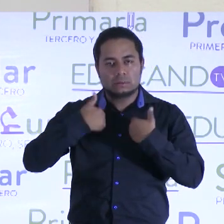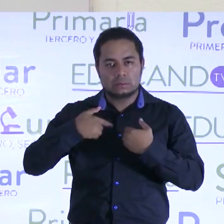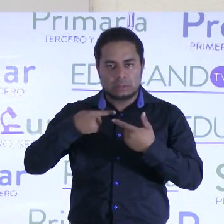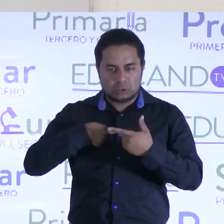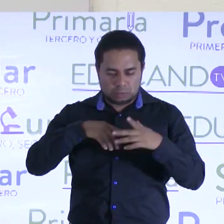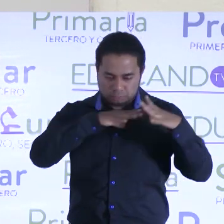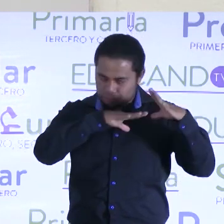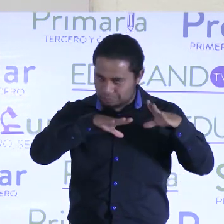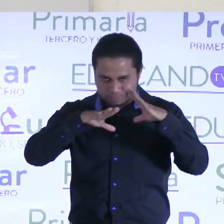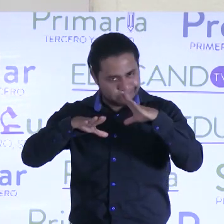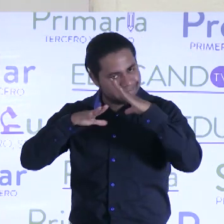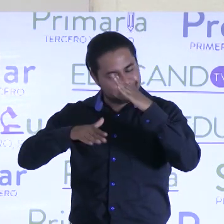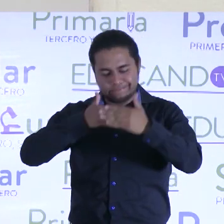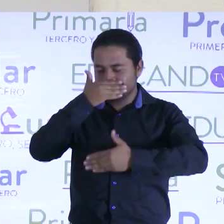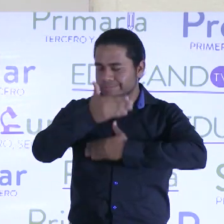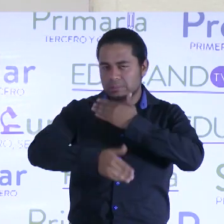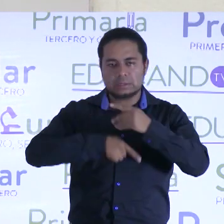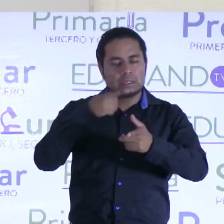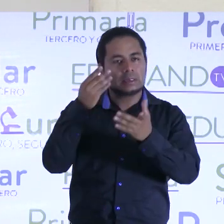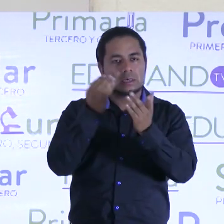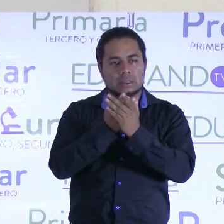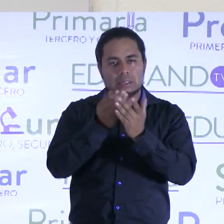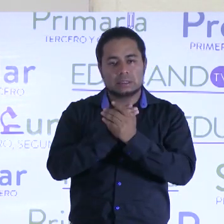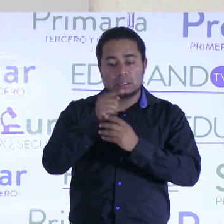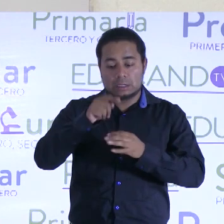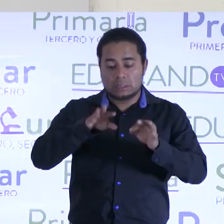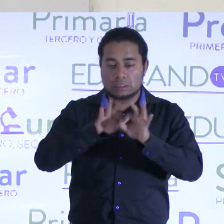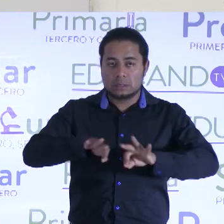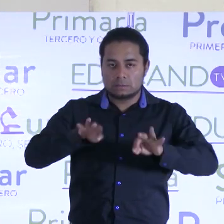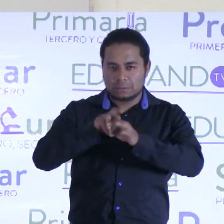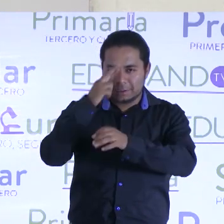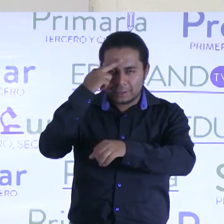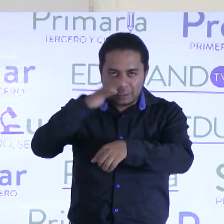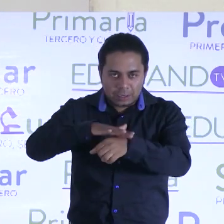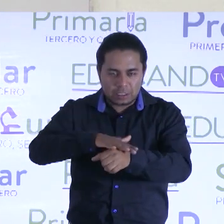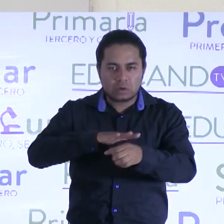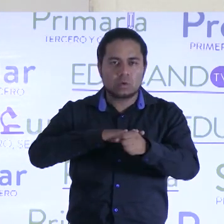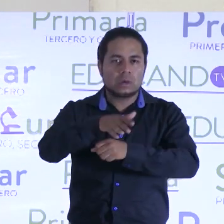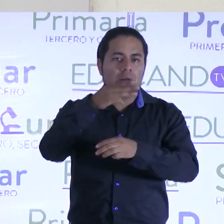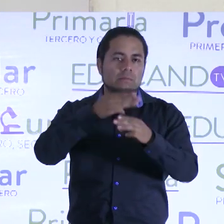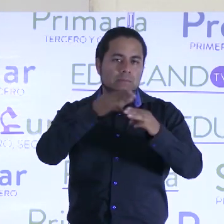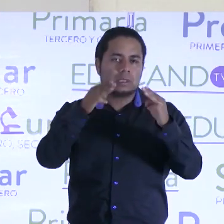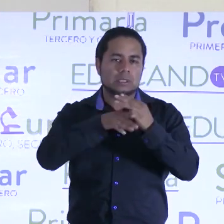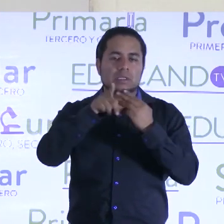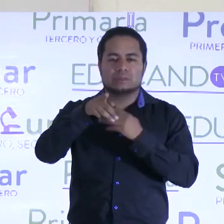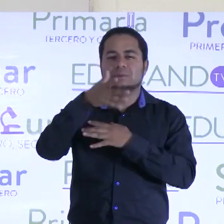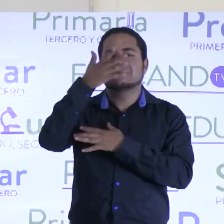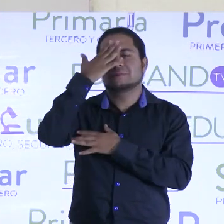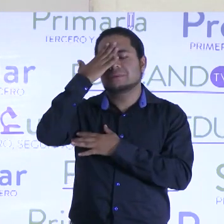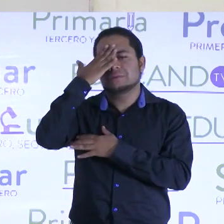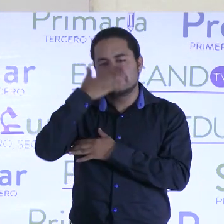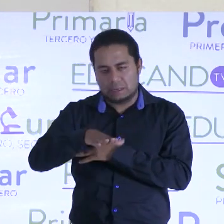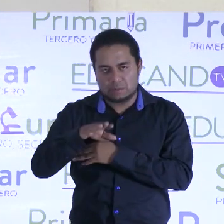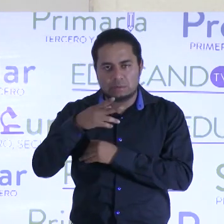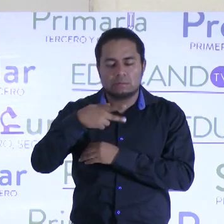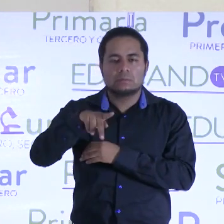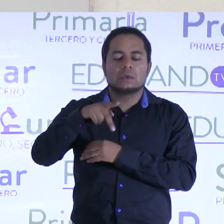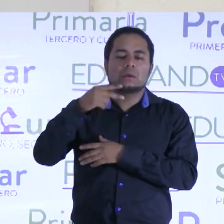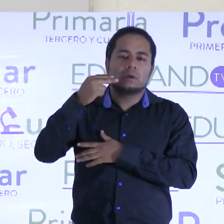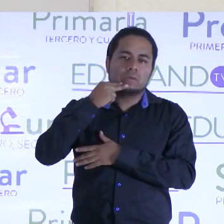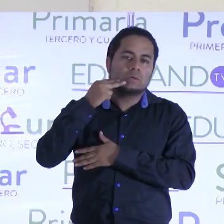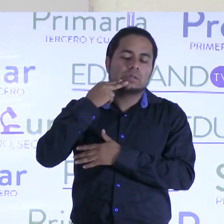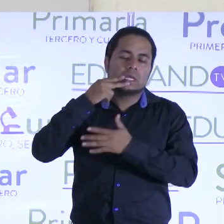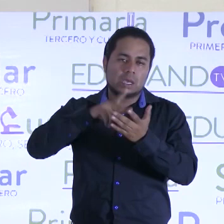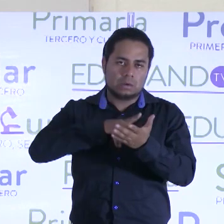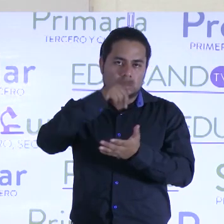ser tu acompañante durante toda esta sesión. Es importante recordarte los materiales que tú ya conoces,